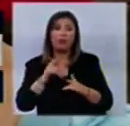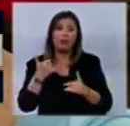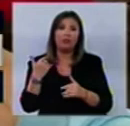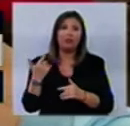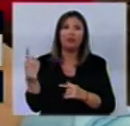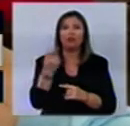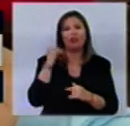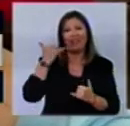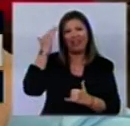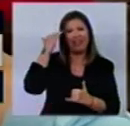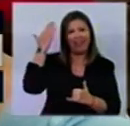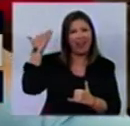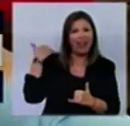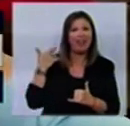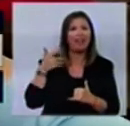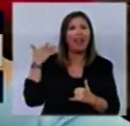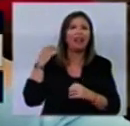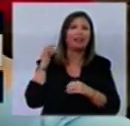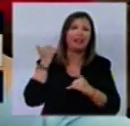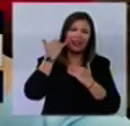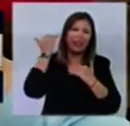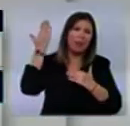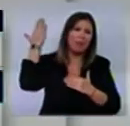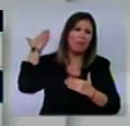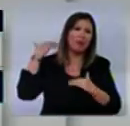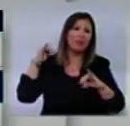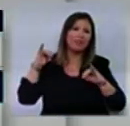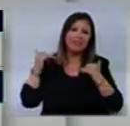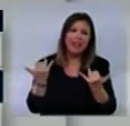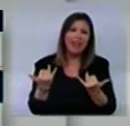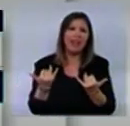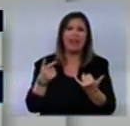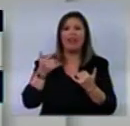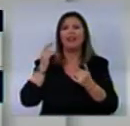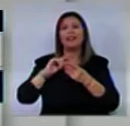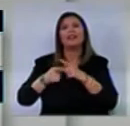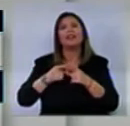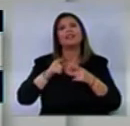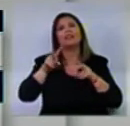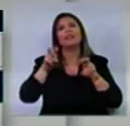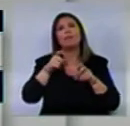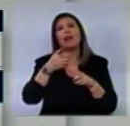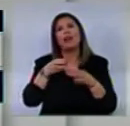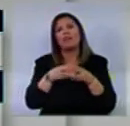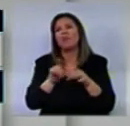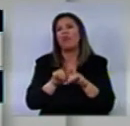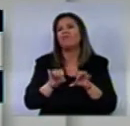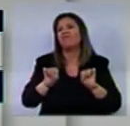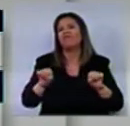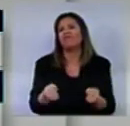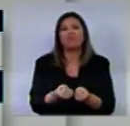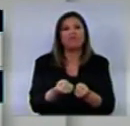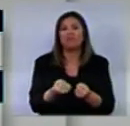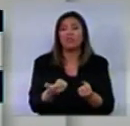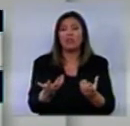nosotros ya sabíamos que es que hace bastante tiempo la relación de él con el partido era una relación que se había enfriado hace